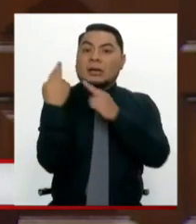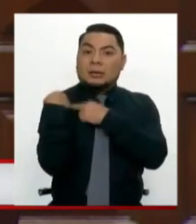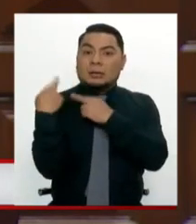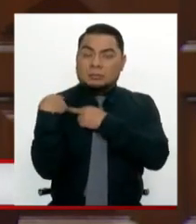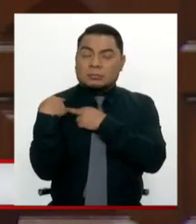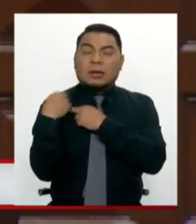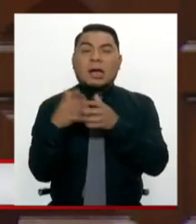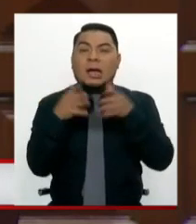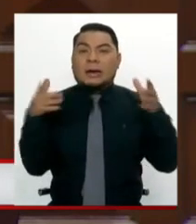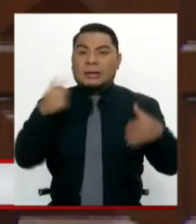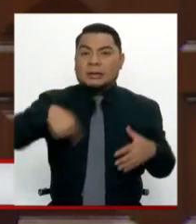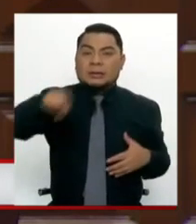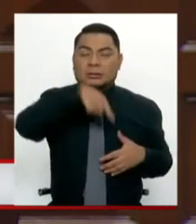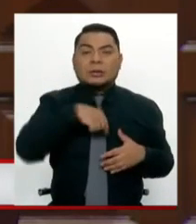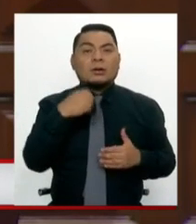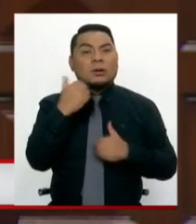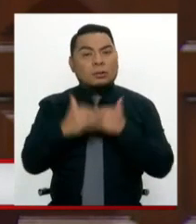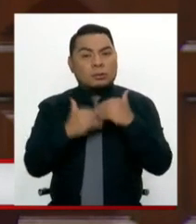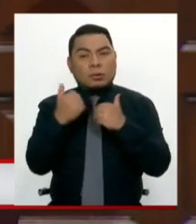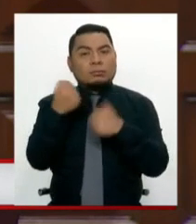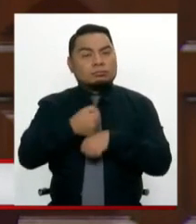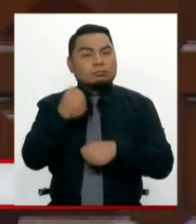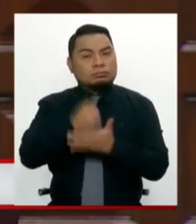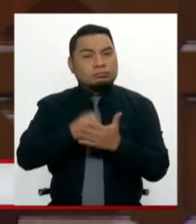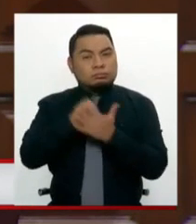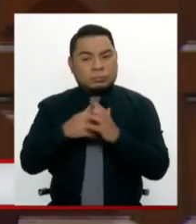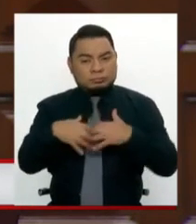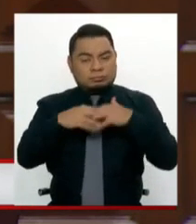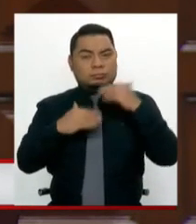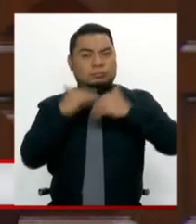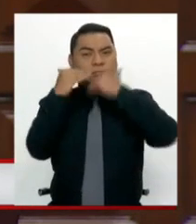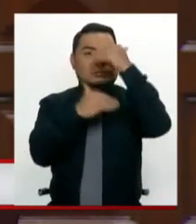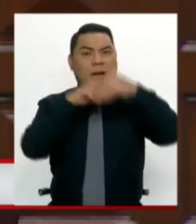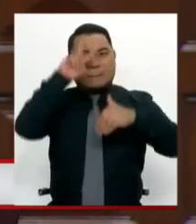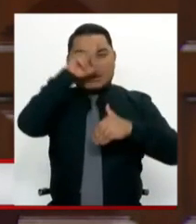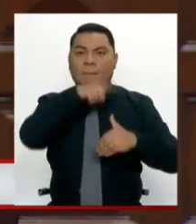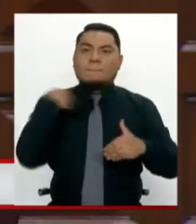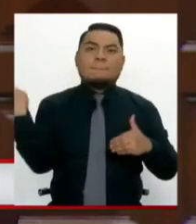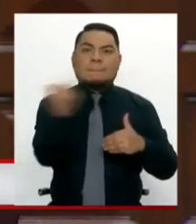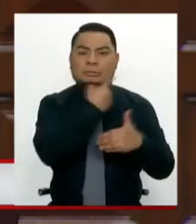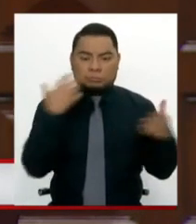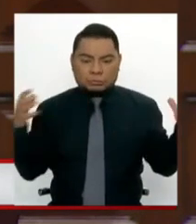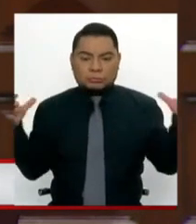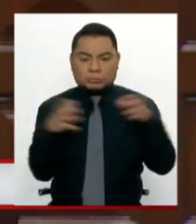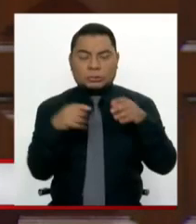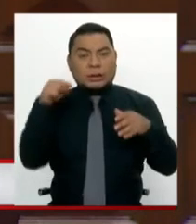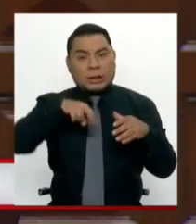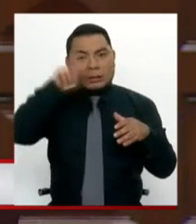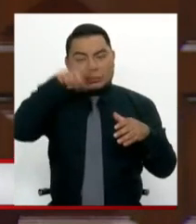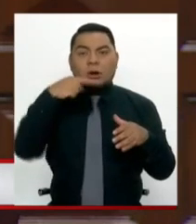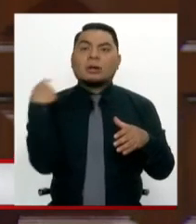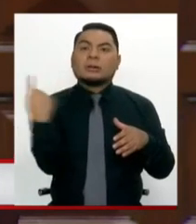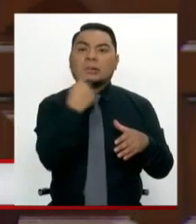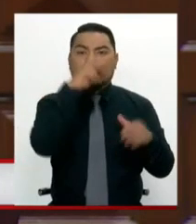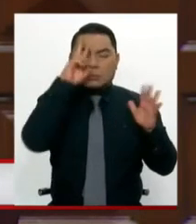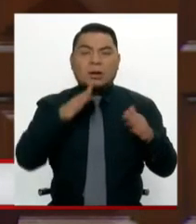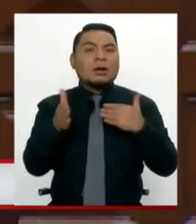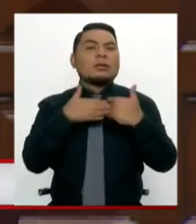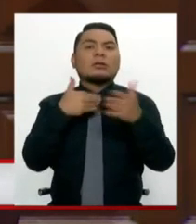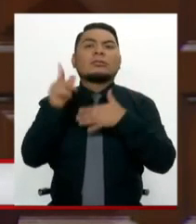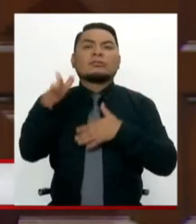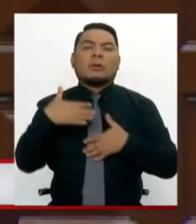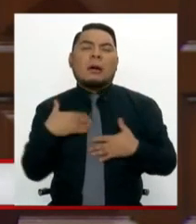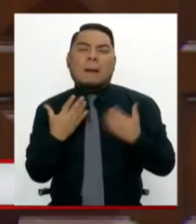responsabilidad: construir un país para todos y para todas, una patria donde cada peruano, sin importar su